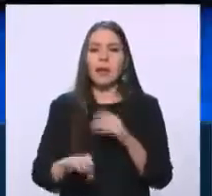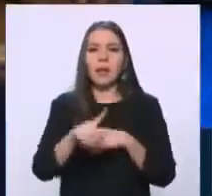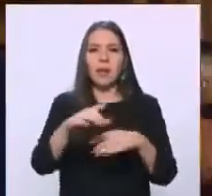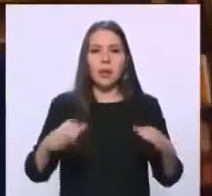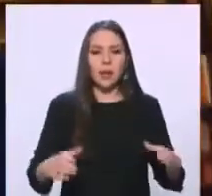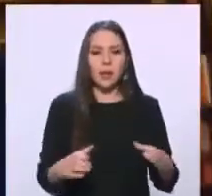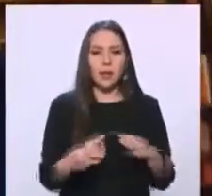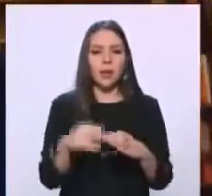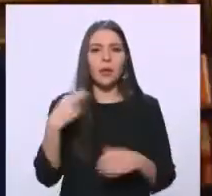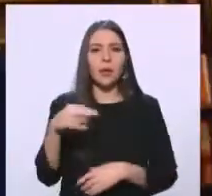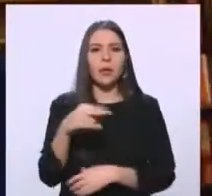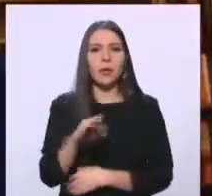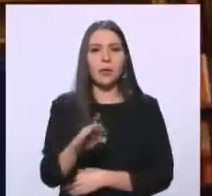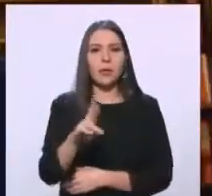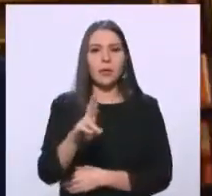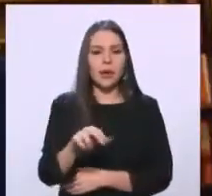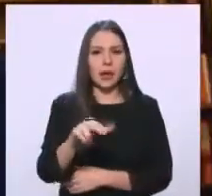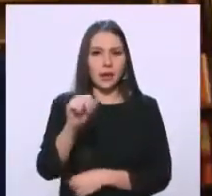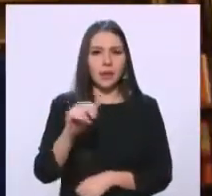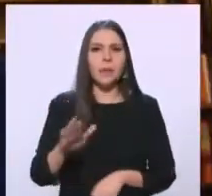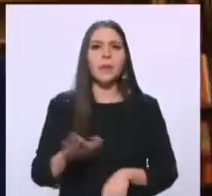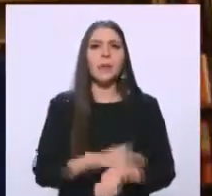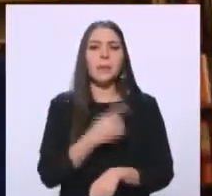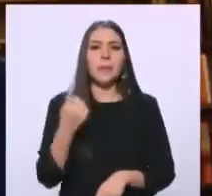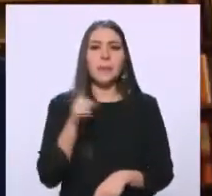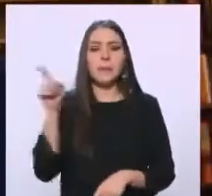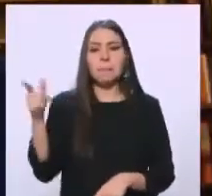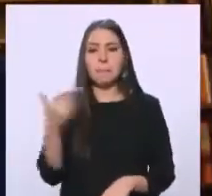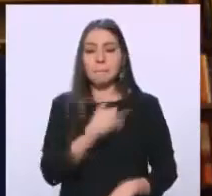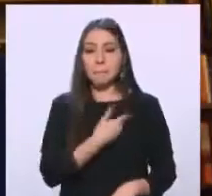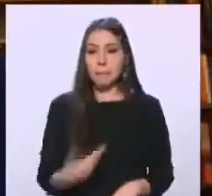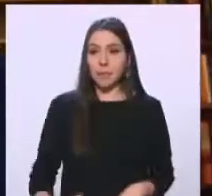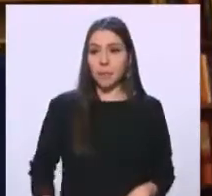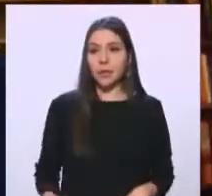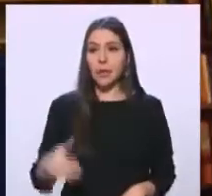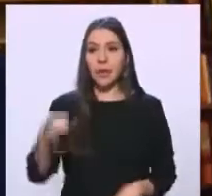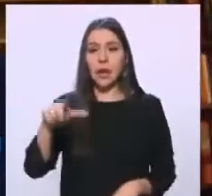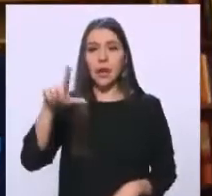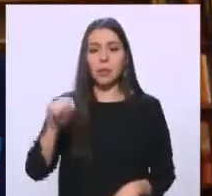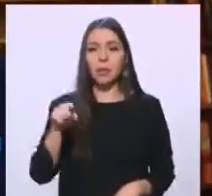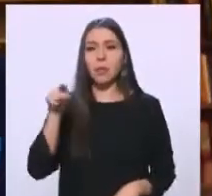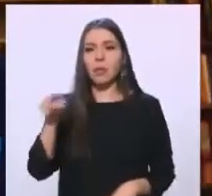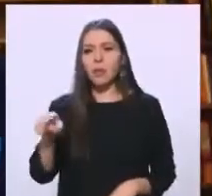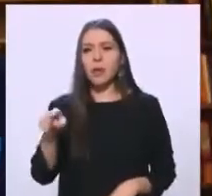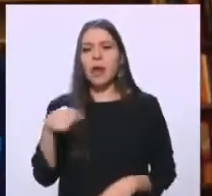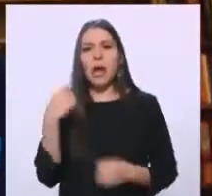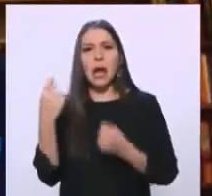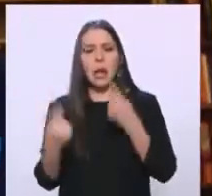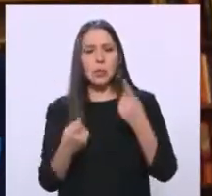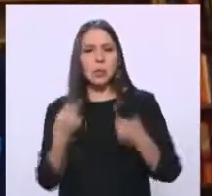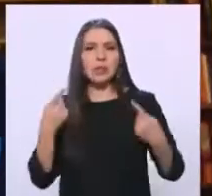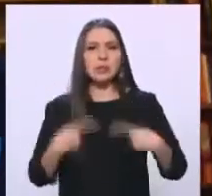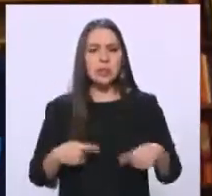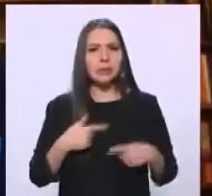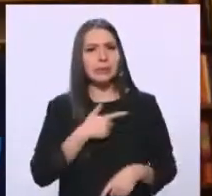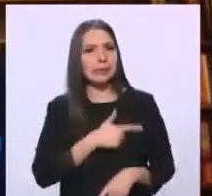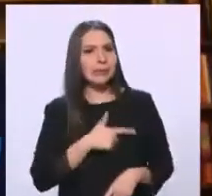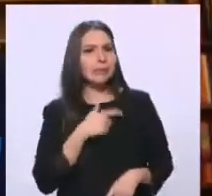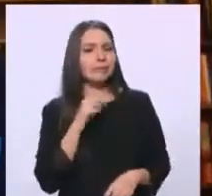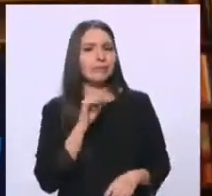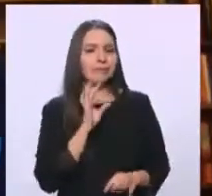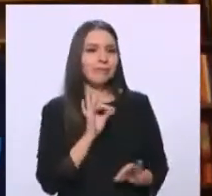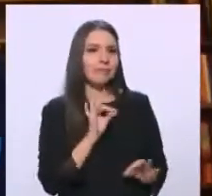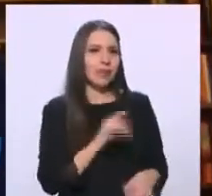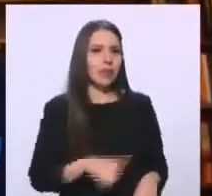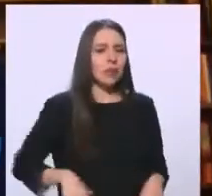porque el discurso de López Obrador, de nuestro presidente, tiene elementos populistas. Puede gustar o no su gobierno, pero su discurso